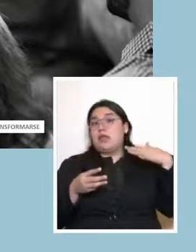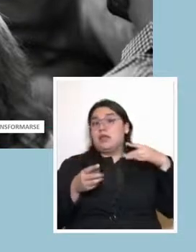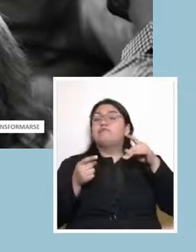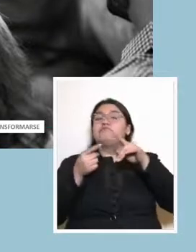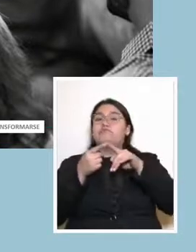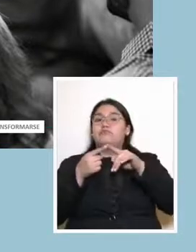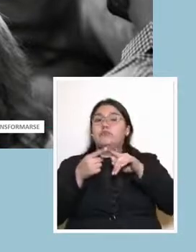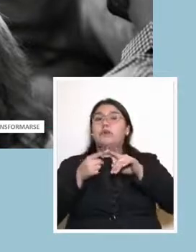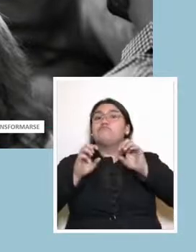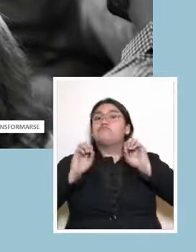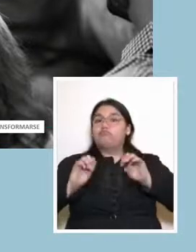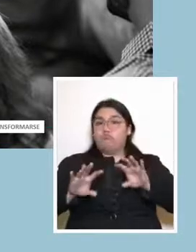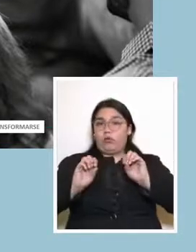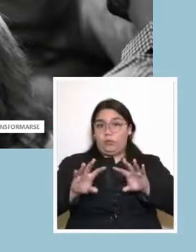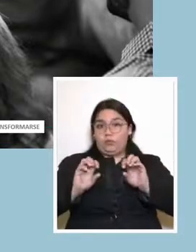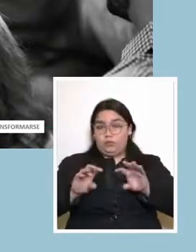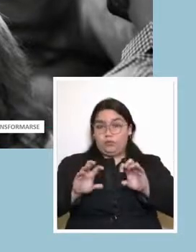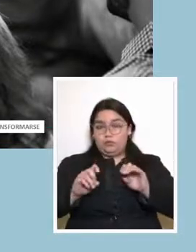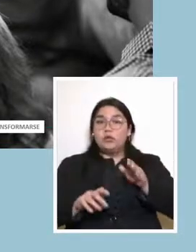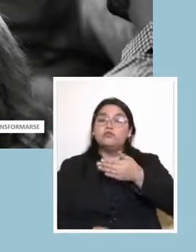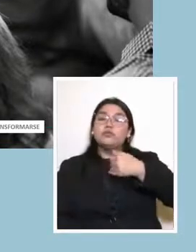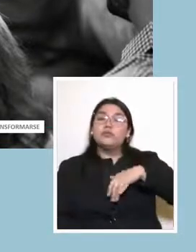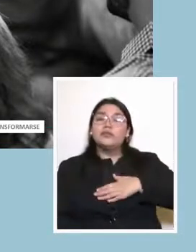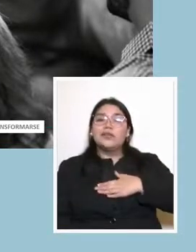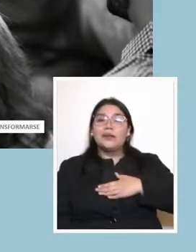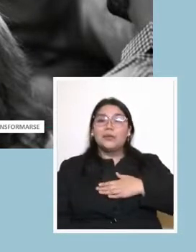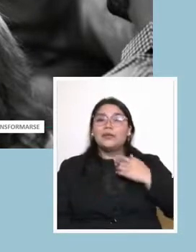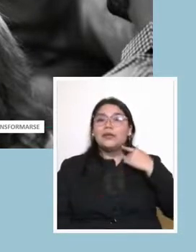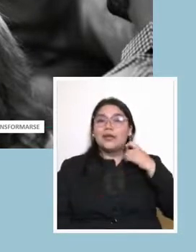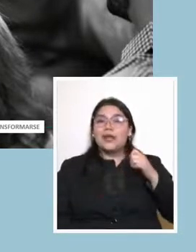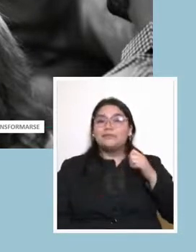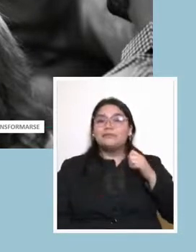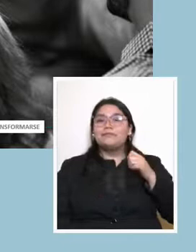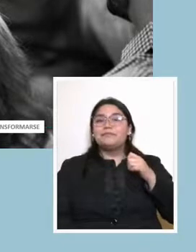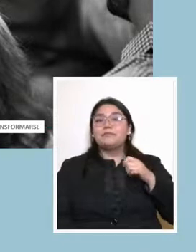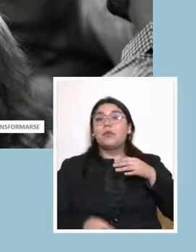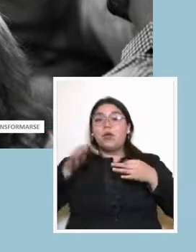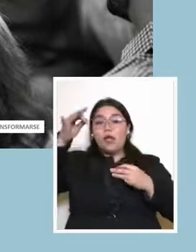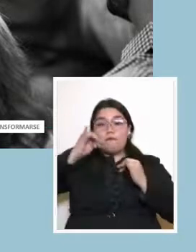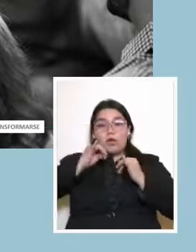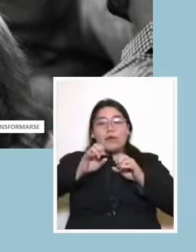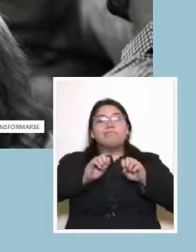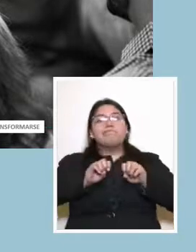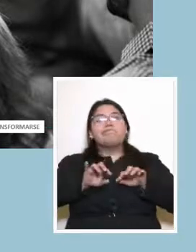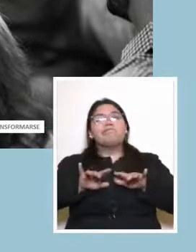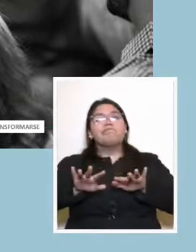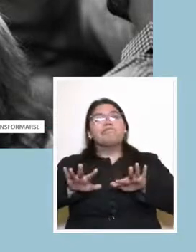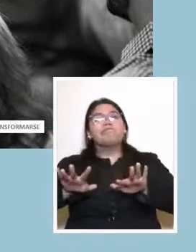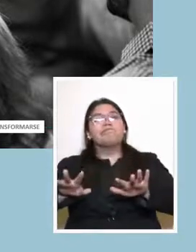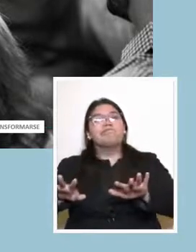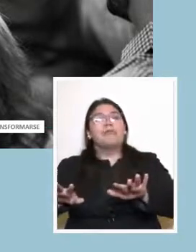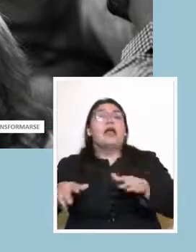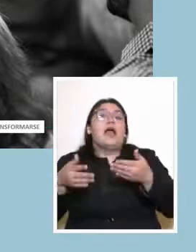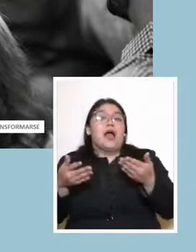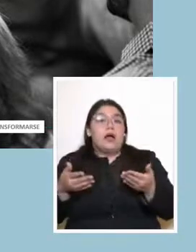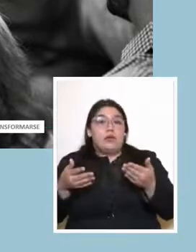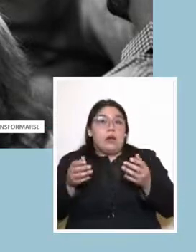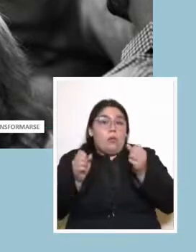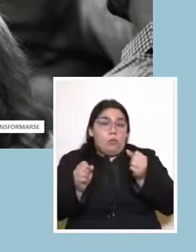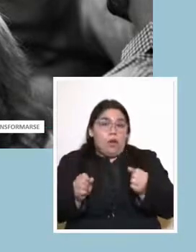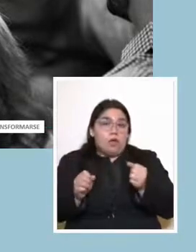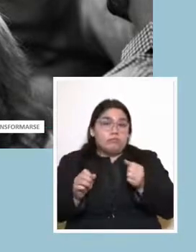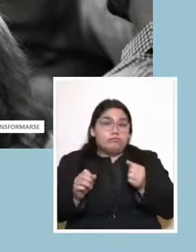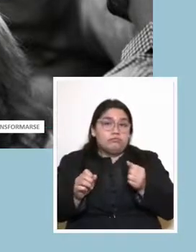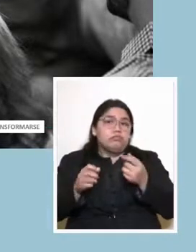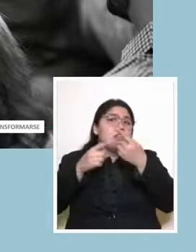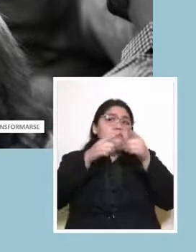queremos fundamentalmente hacer una difusión del informe, el cual obviamente está disponible y descargable desde